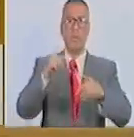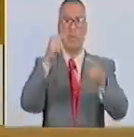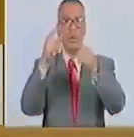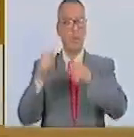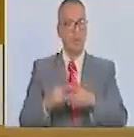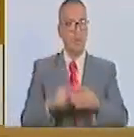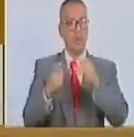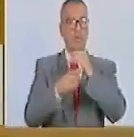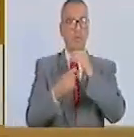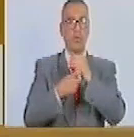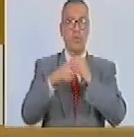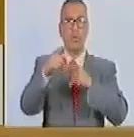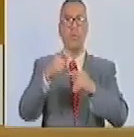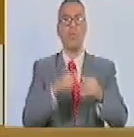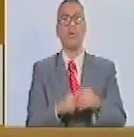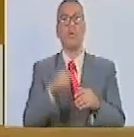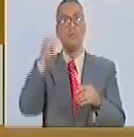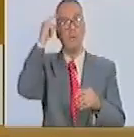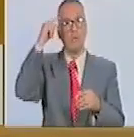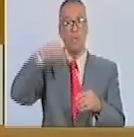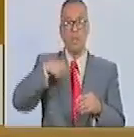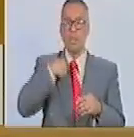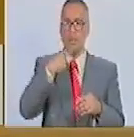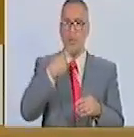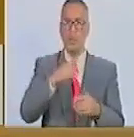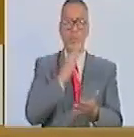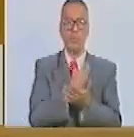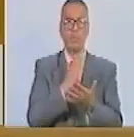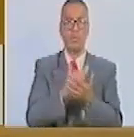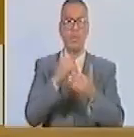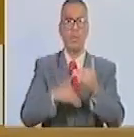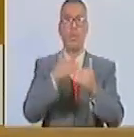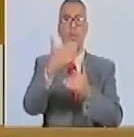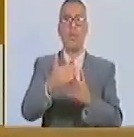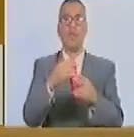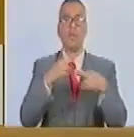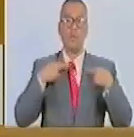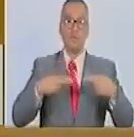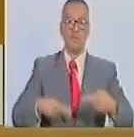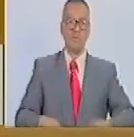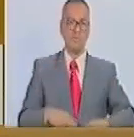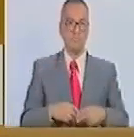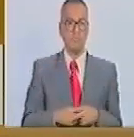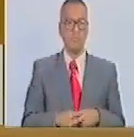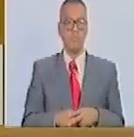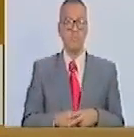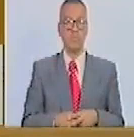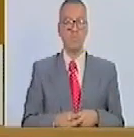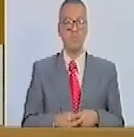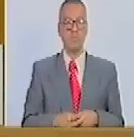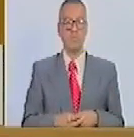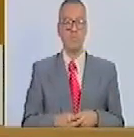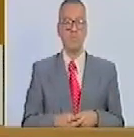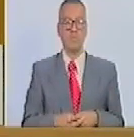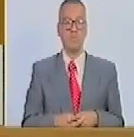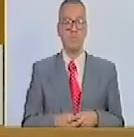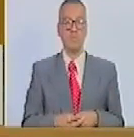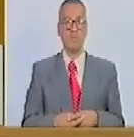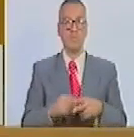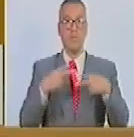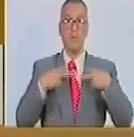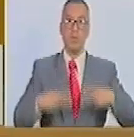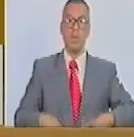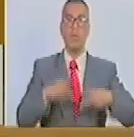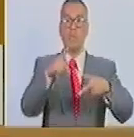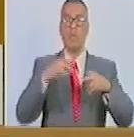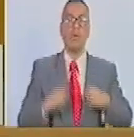financiero, tecnológico, pero yo, como siempre, me voy para la parte humana. La vida nos